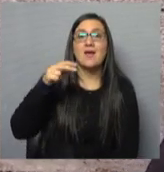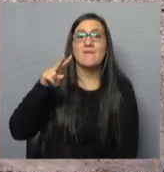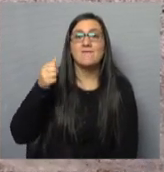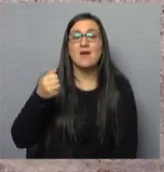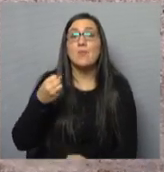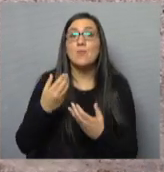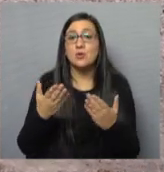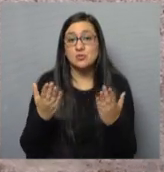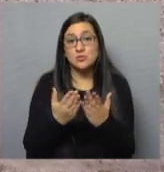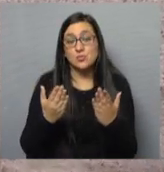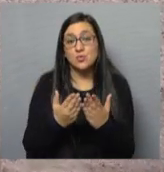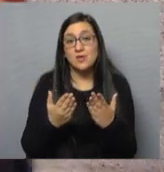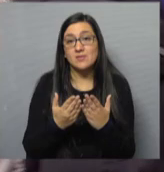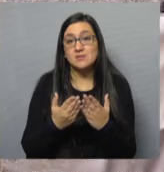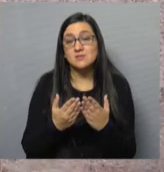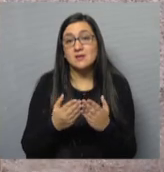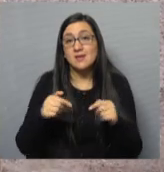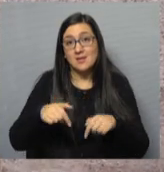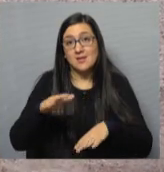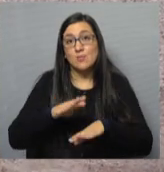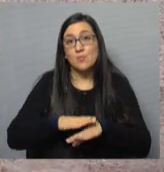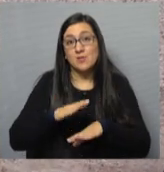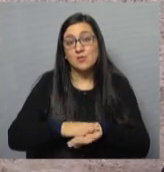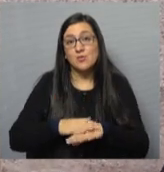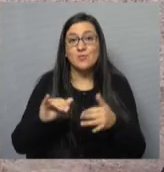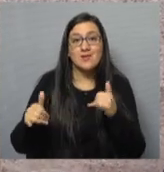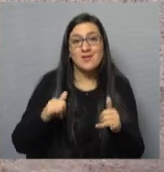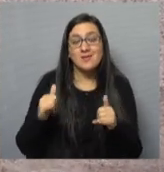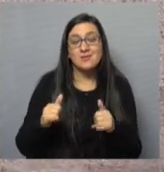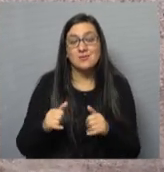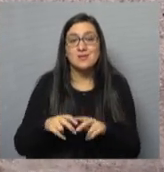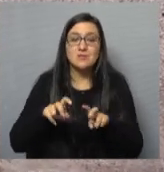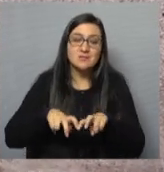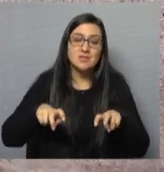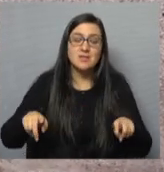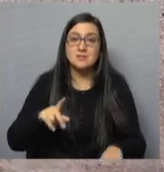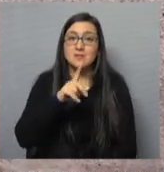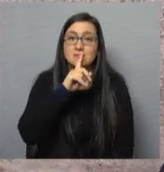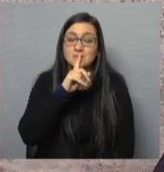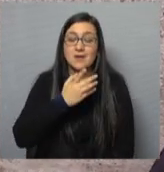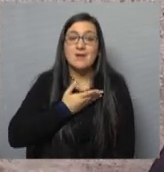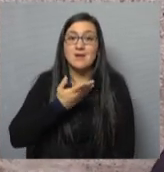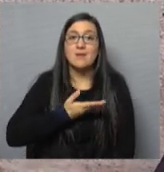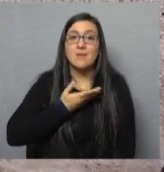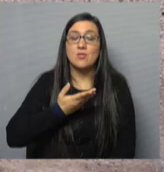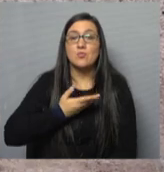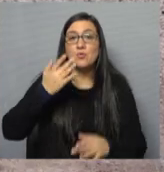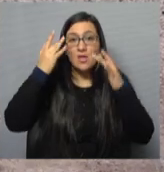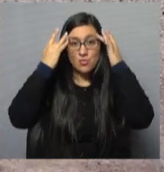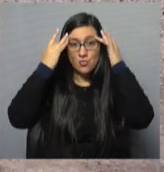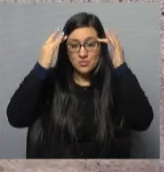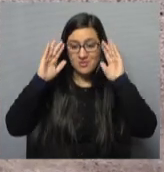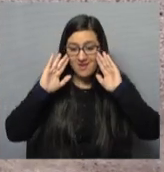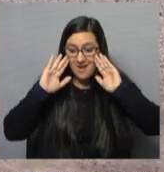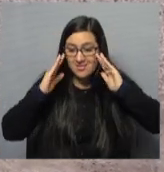los estudiantes están realizando a esta hora, en pleno recreo, una sentada silenciosa en reclamo de una educación que